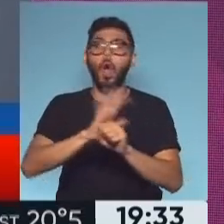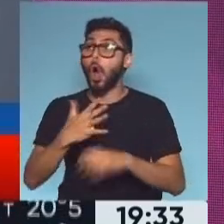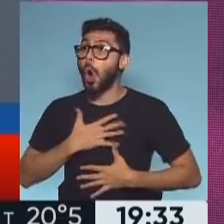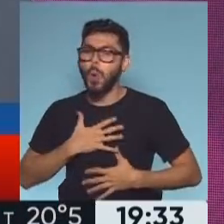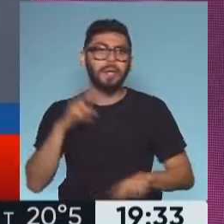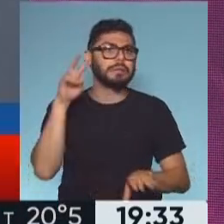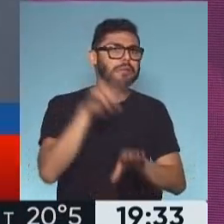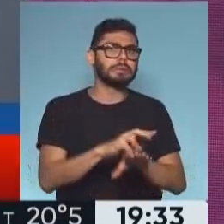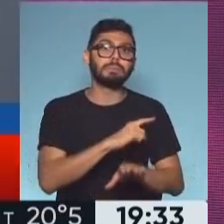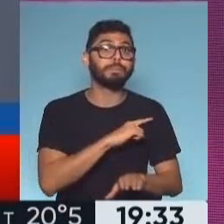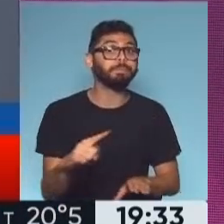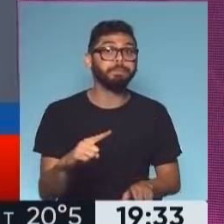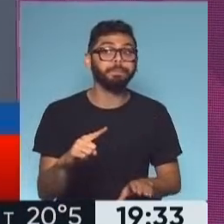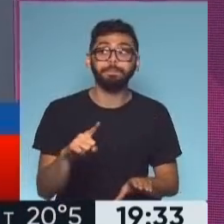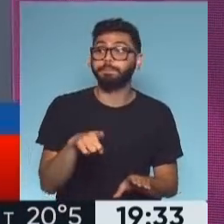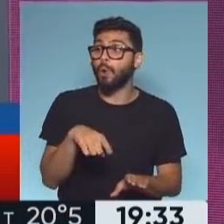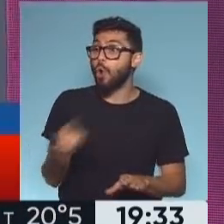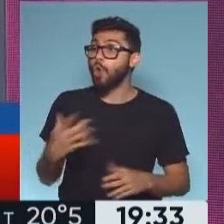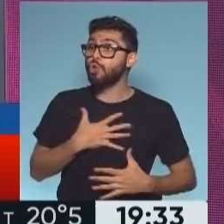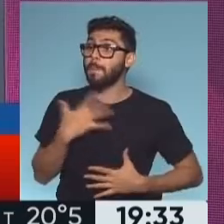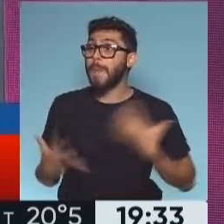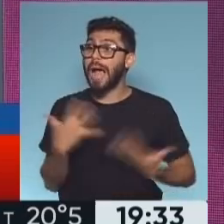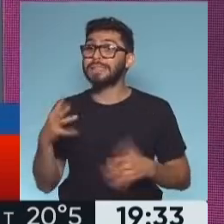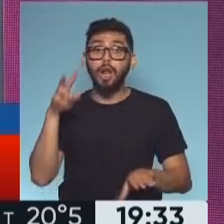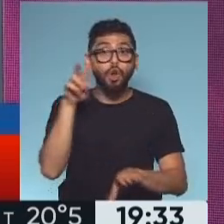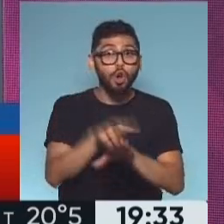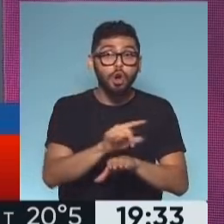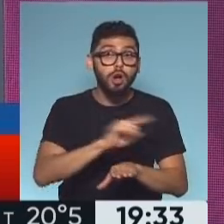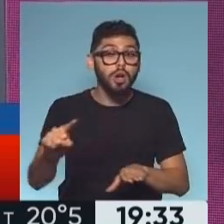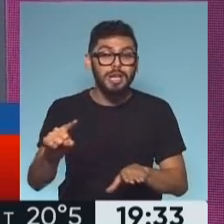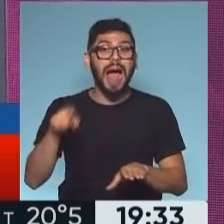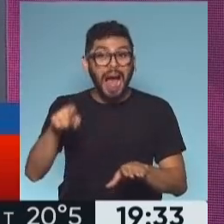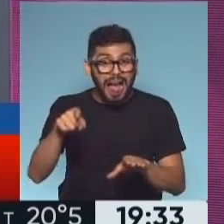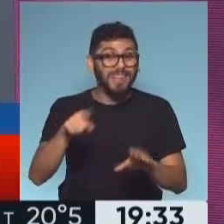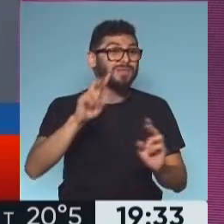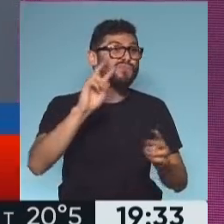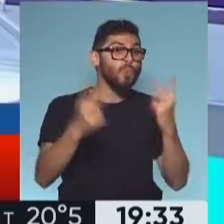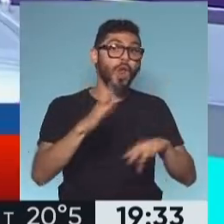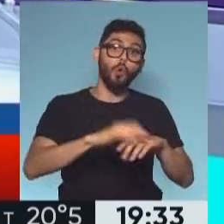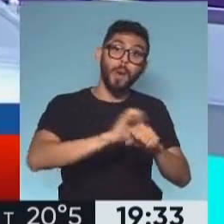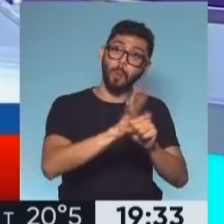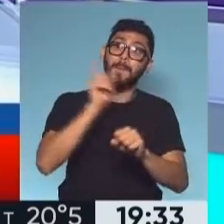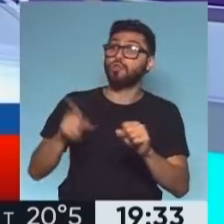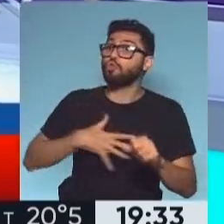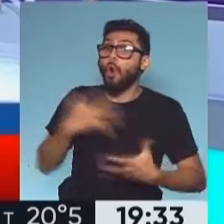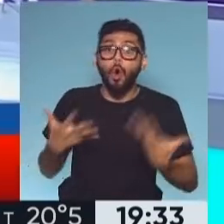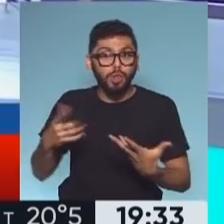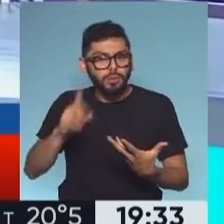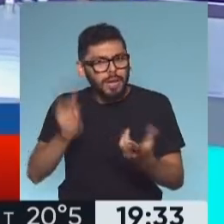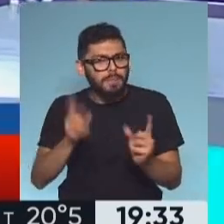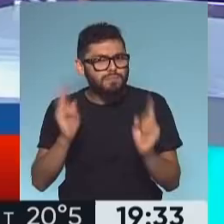no va a haber cama para otras patologías. Sí, mientras haya circulación. Y eso va a aumentar el daño colateral en forma significativa.